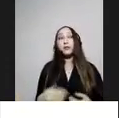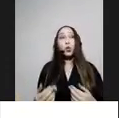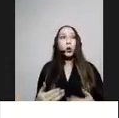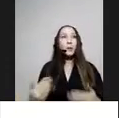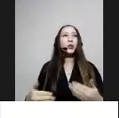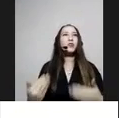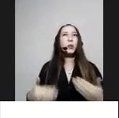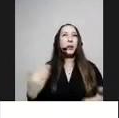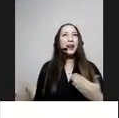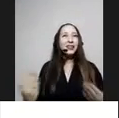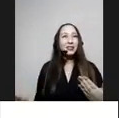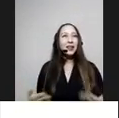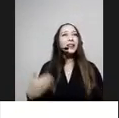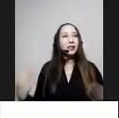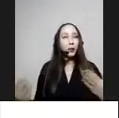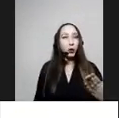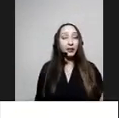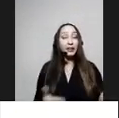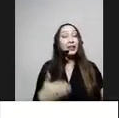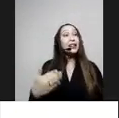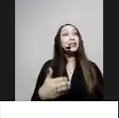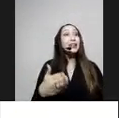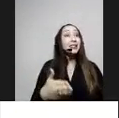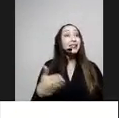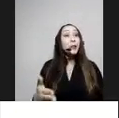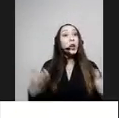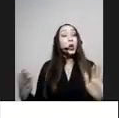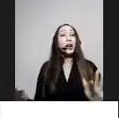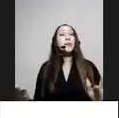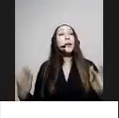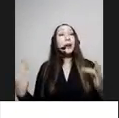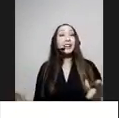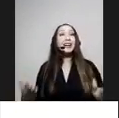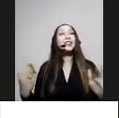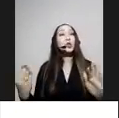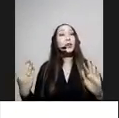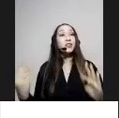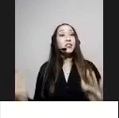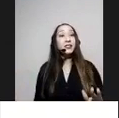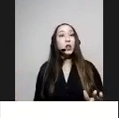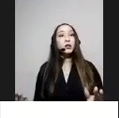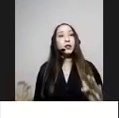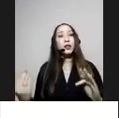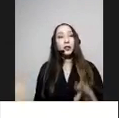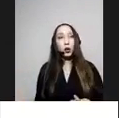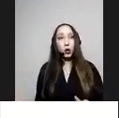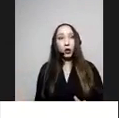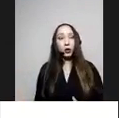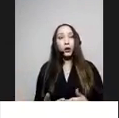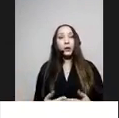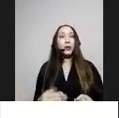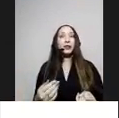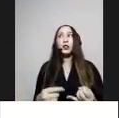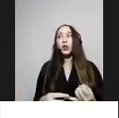si fumo, empiezo a fumar más, ese tipo de cosas. Y si el estrés se prolonga, va a generar síntomas físicos y